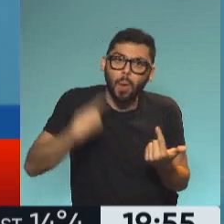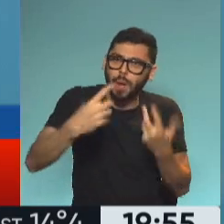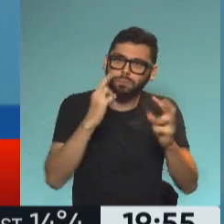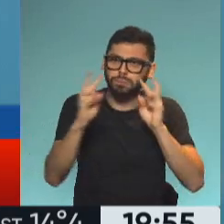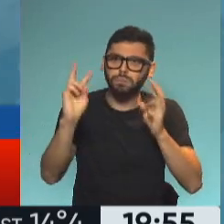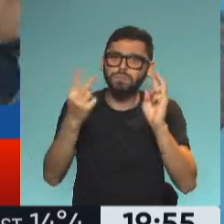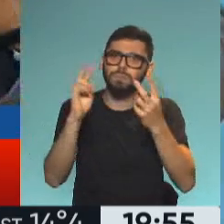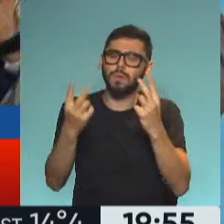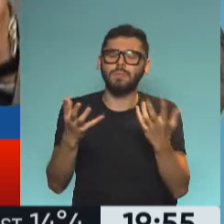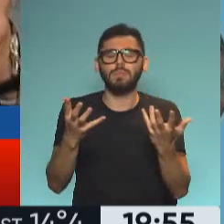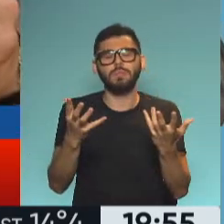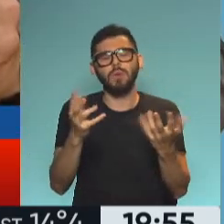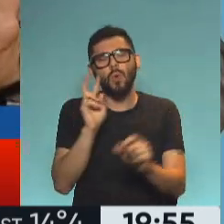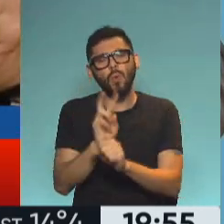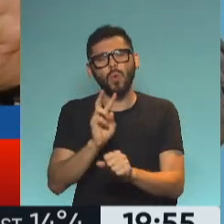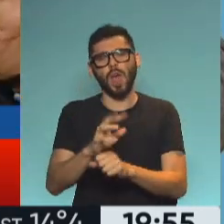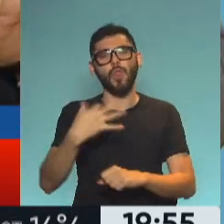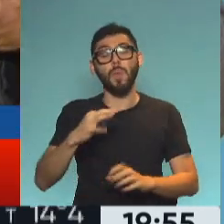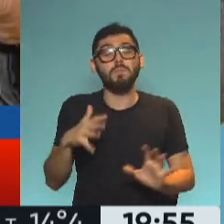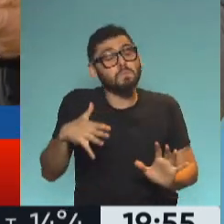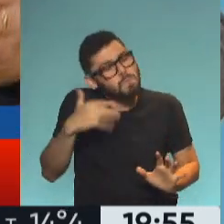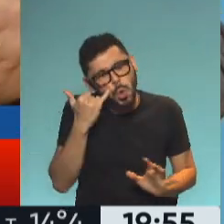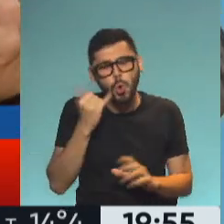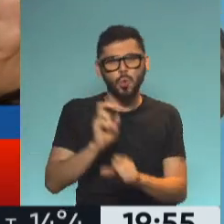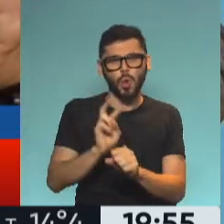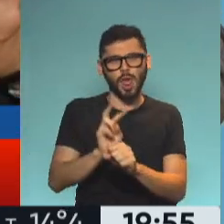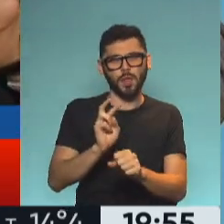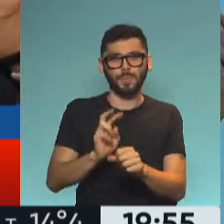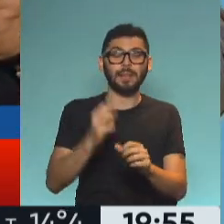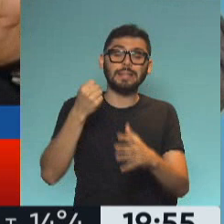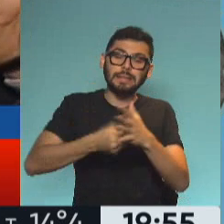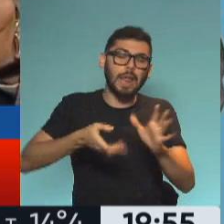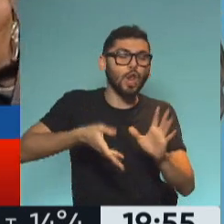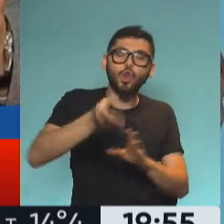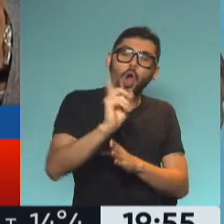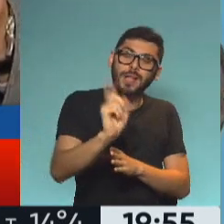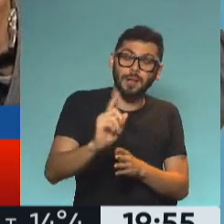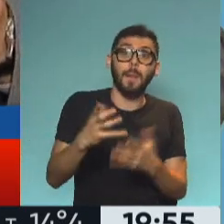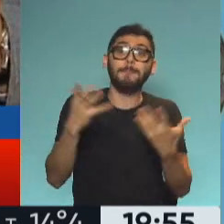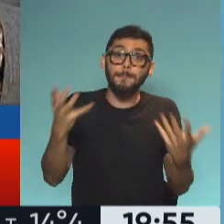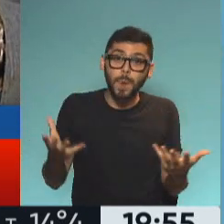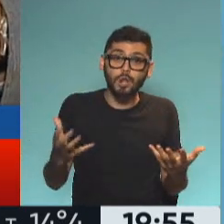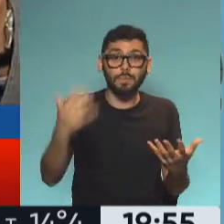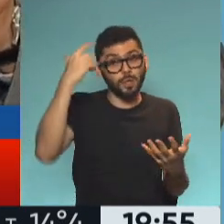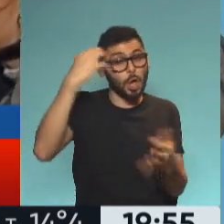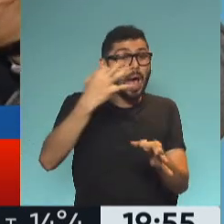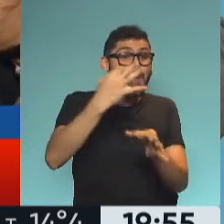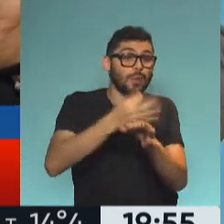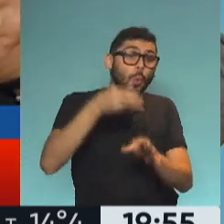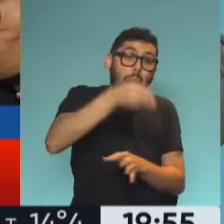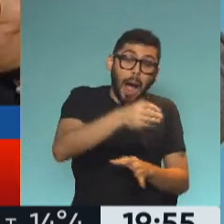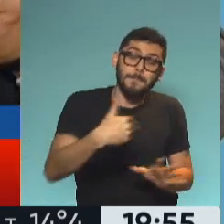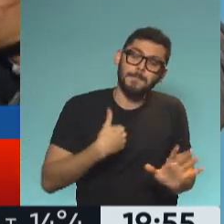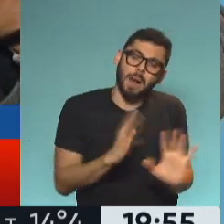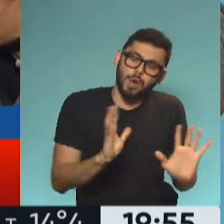que ser cuidadosos, hay que ser muy cuidadosos, hay que evitar la circulación y por eso es tiempo no de clases presenciales,